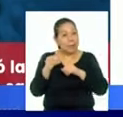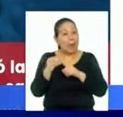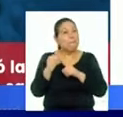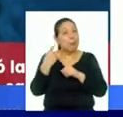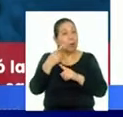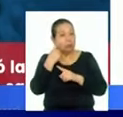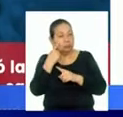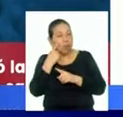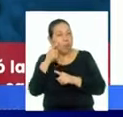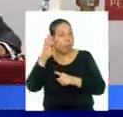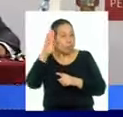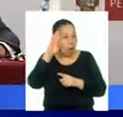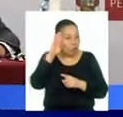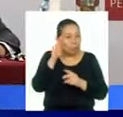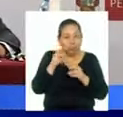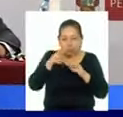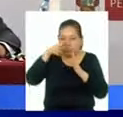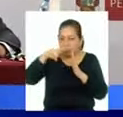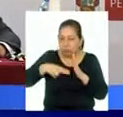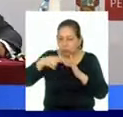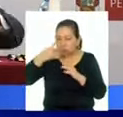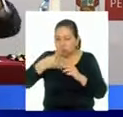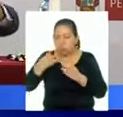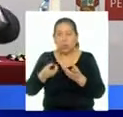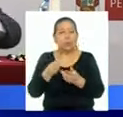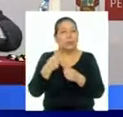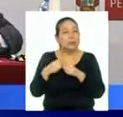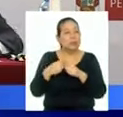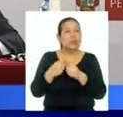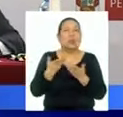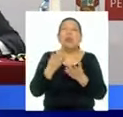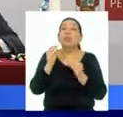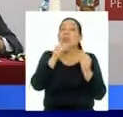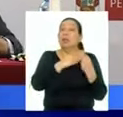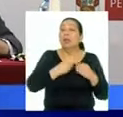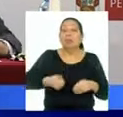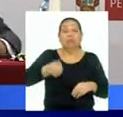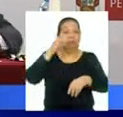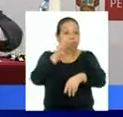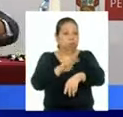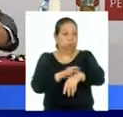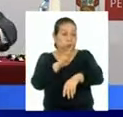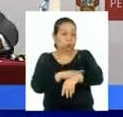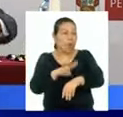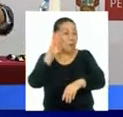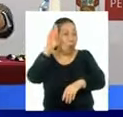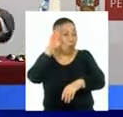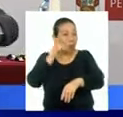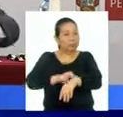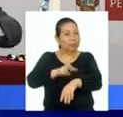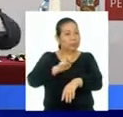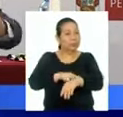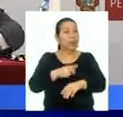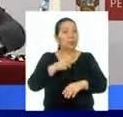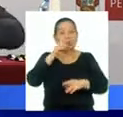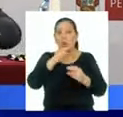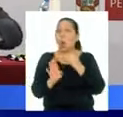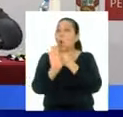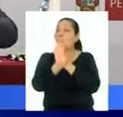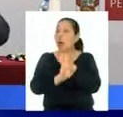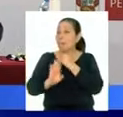para que conozcan la policía y además se ha utilizado un sistema de mentoring donde se ha asignado a generales de la Policía Nacional que los